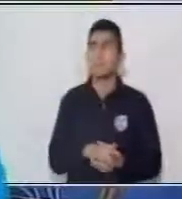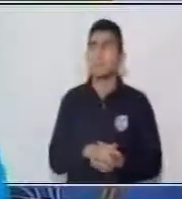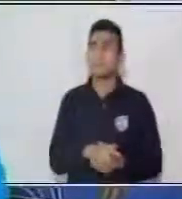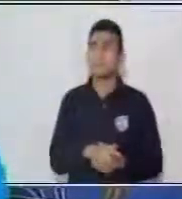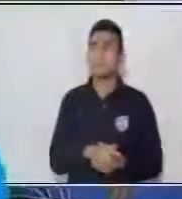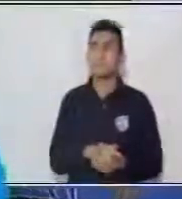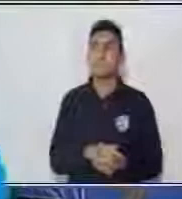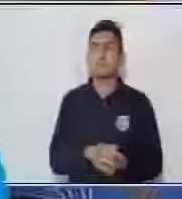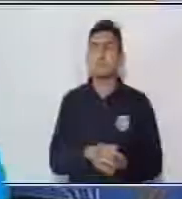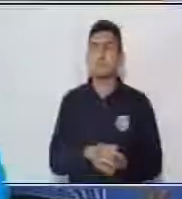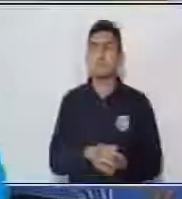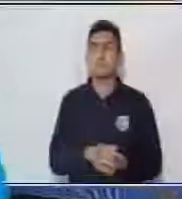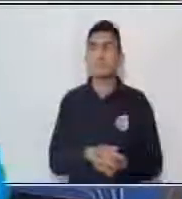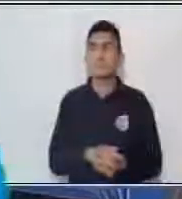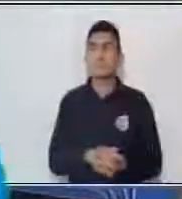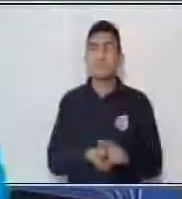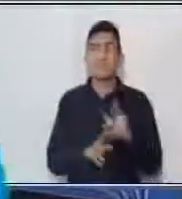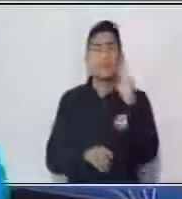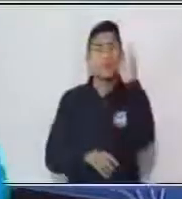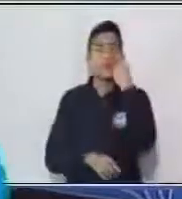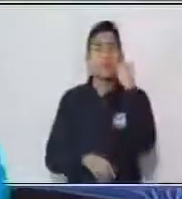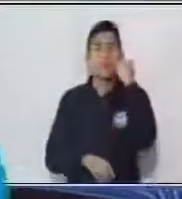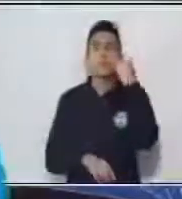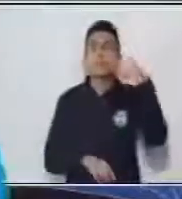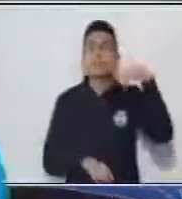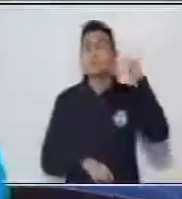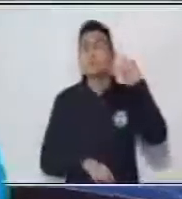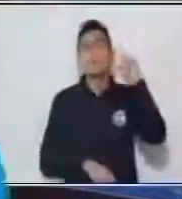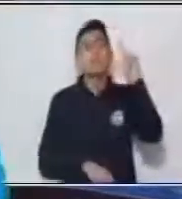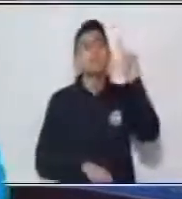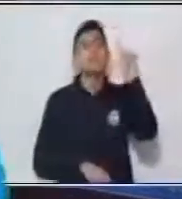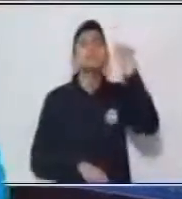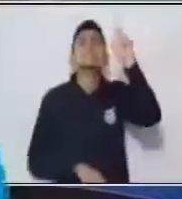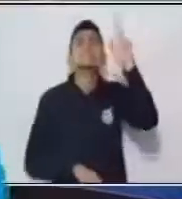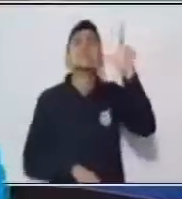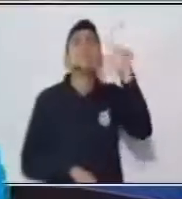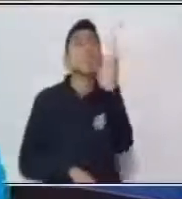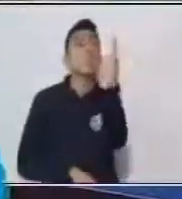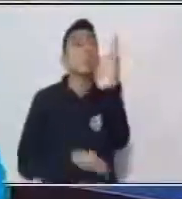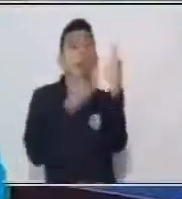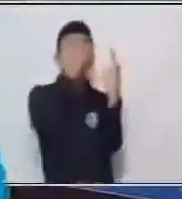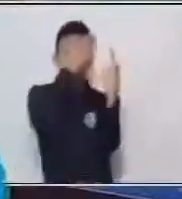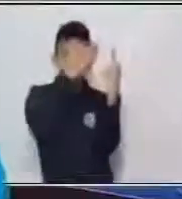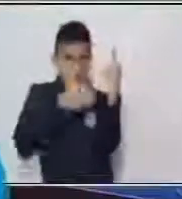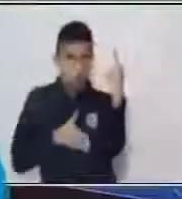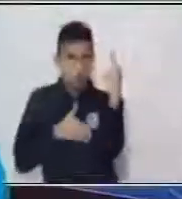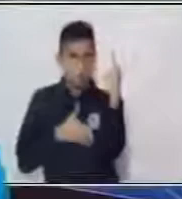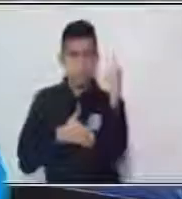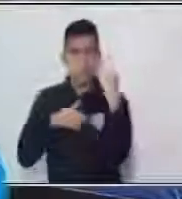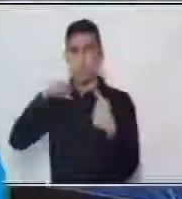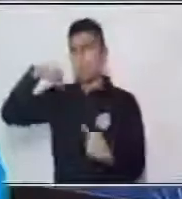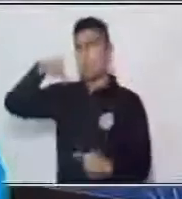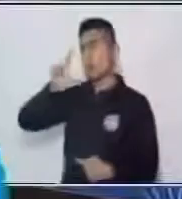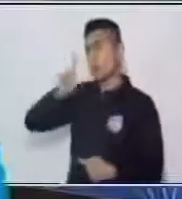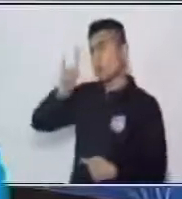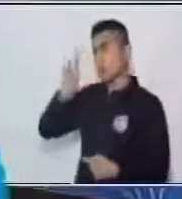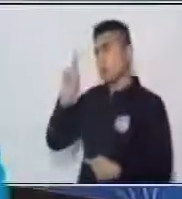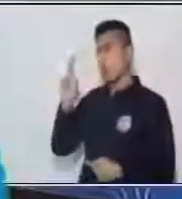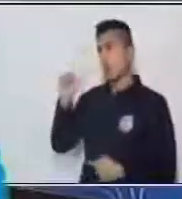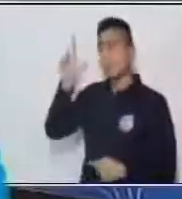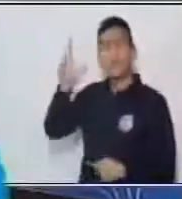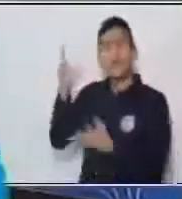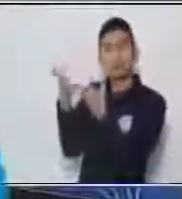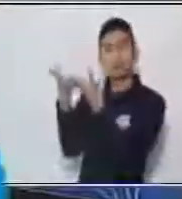aquí estamos. Singular, una sola persona, y si hablamos de plural, estamos hablando de varias personas al mismo tiempo,